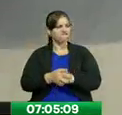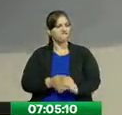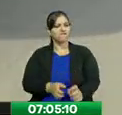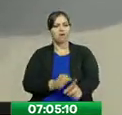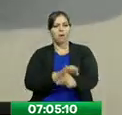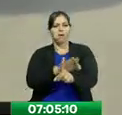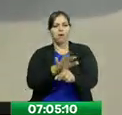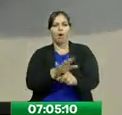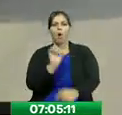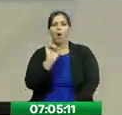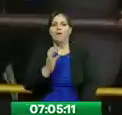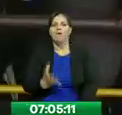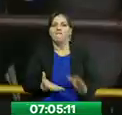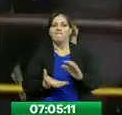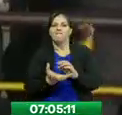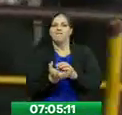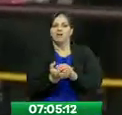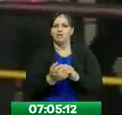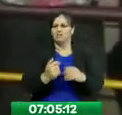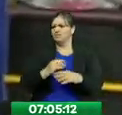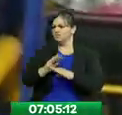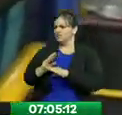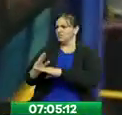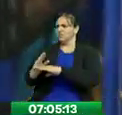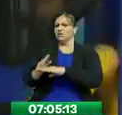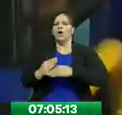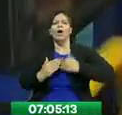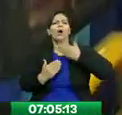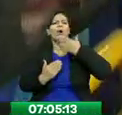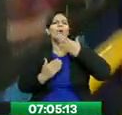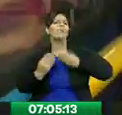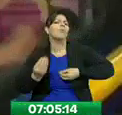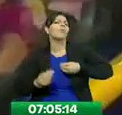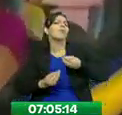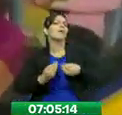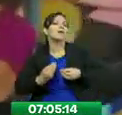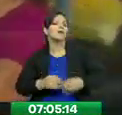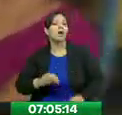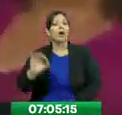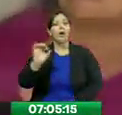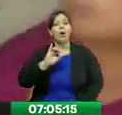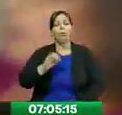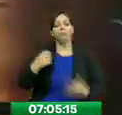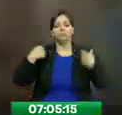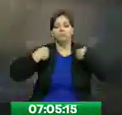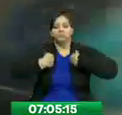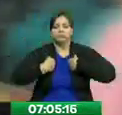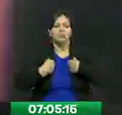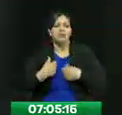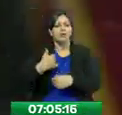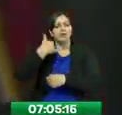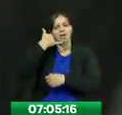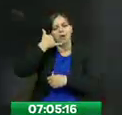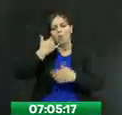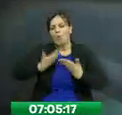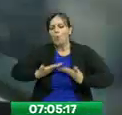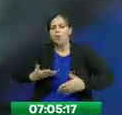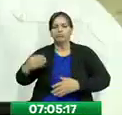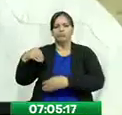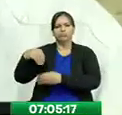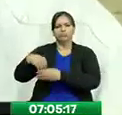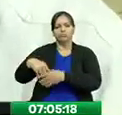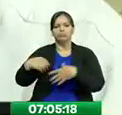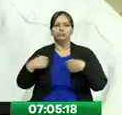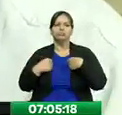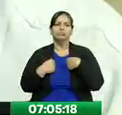decir, los articulados de la Metrovía, es parte esencial de los lineamientos de la campaña Ser Bacán, no es ser patán.